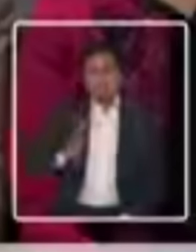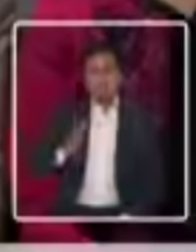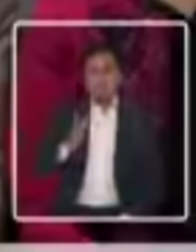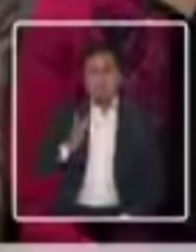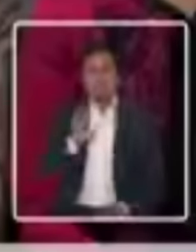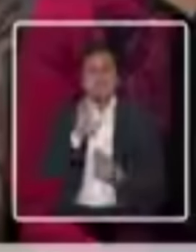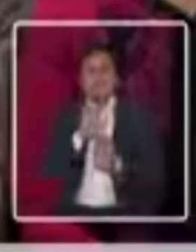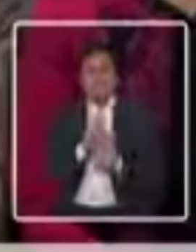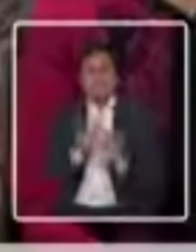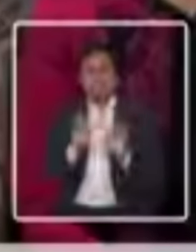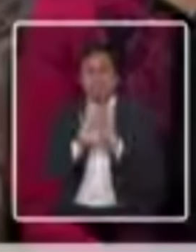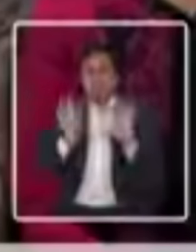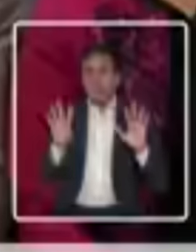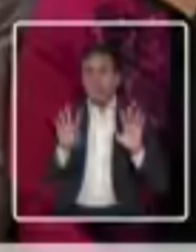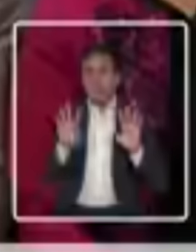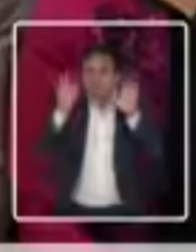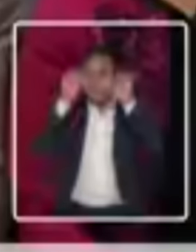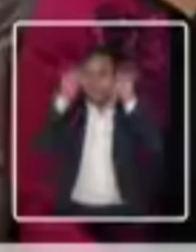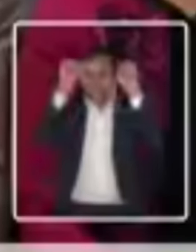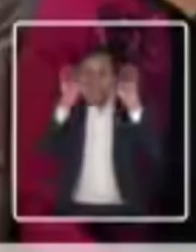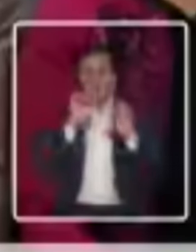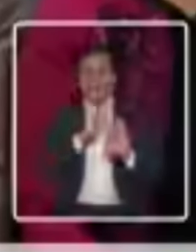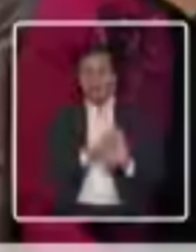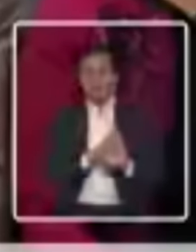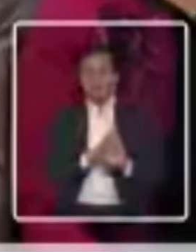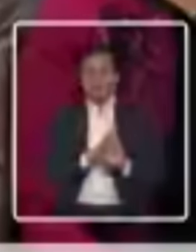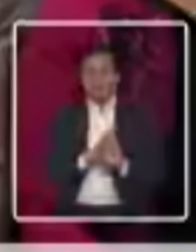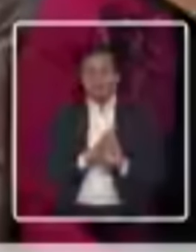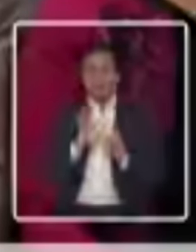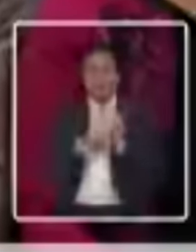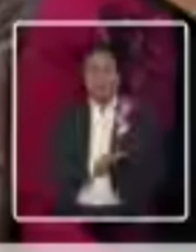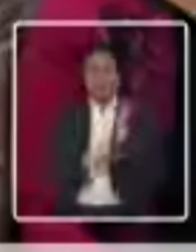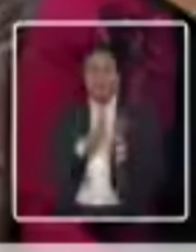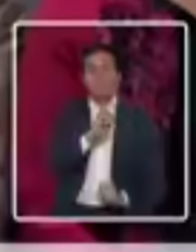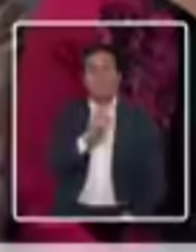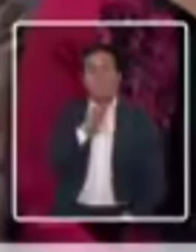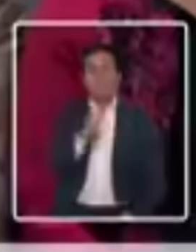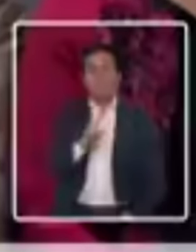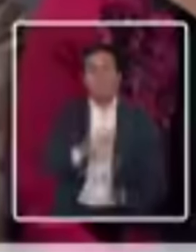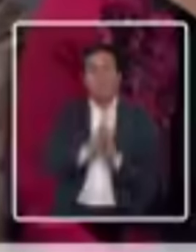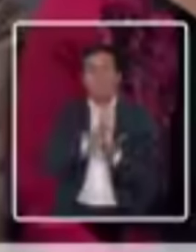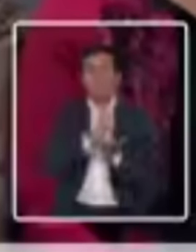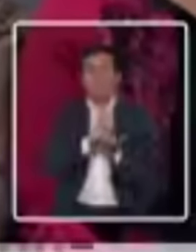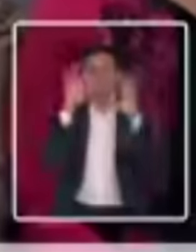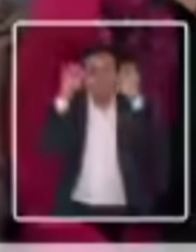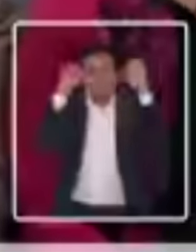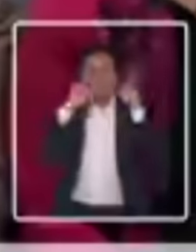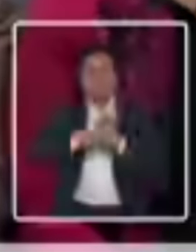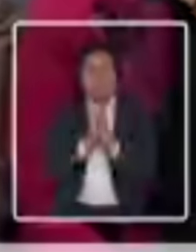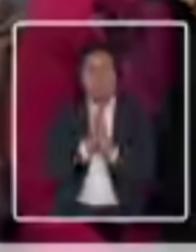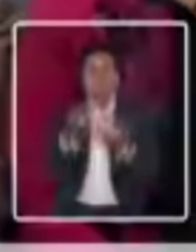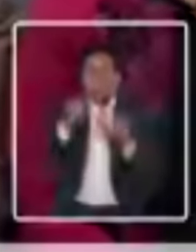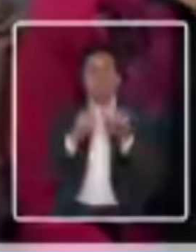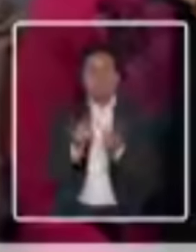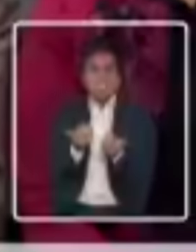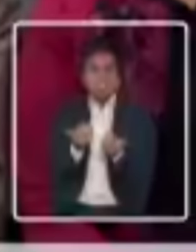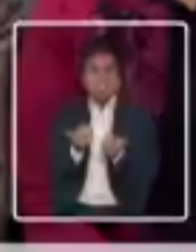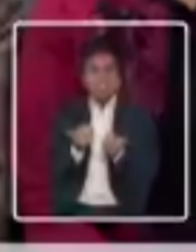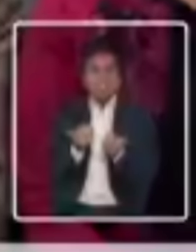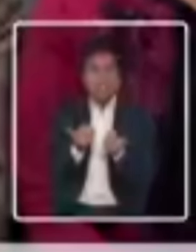seguiremos respaldando plenamente a la Fiscalía, en particular al fiscal Barros, pero a toda la institución de la Fiscalía, en todo lo que sea